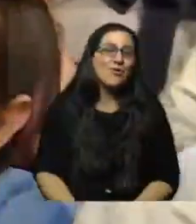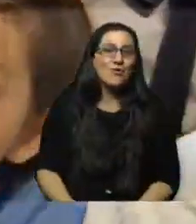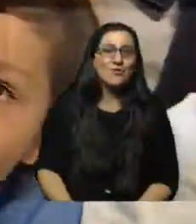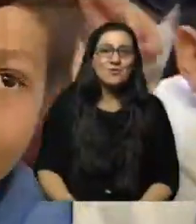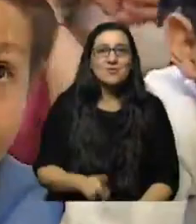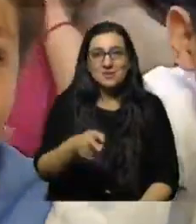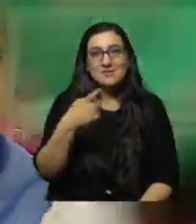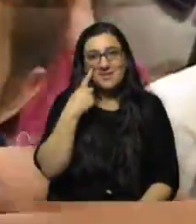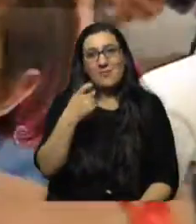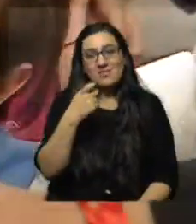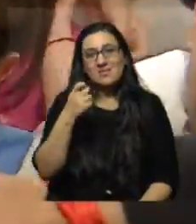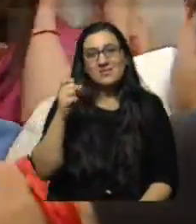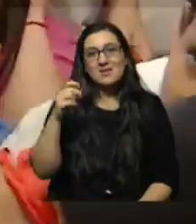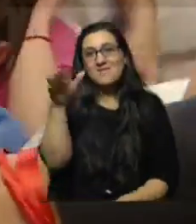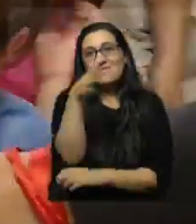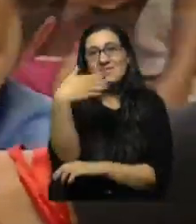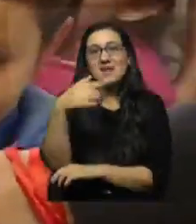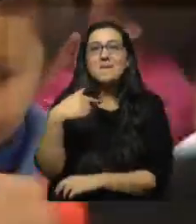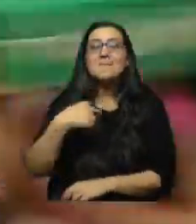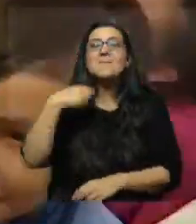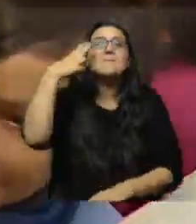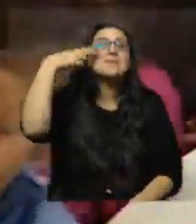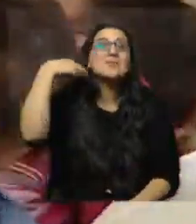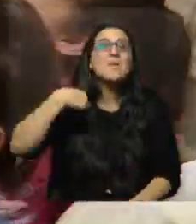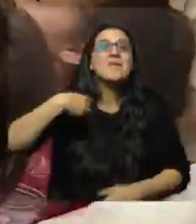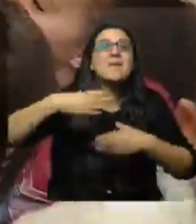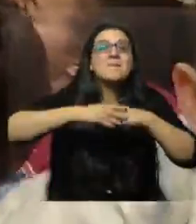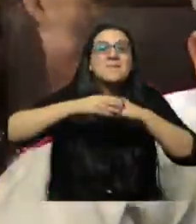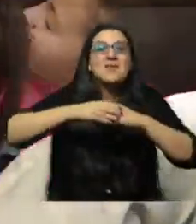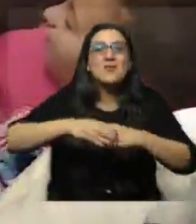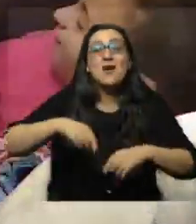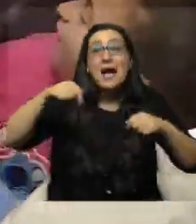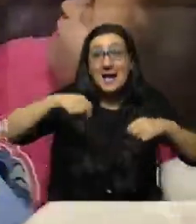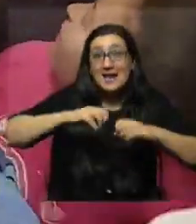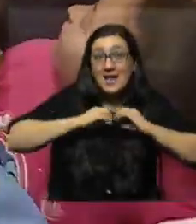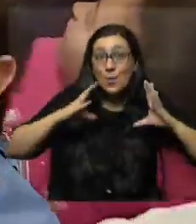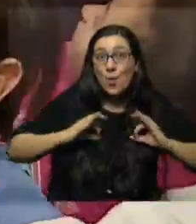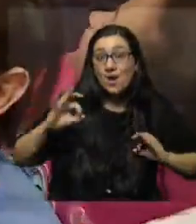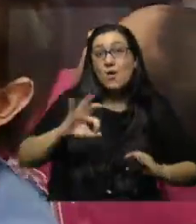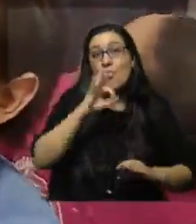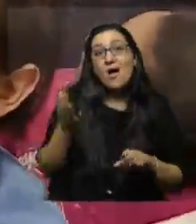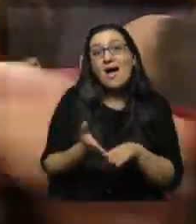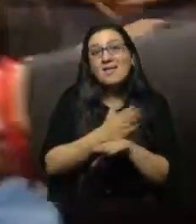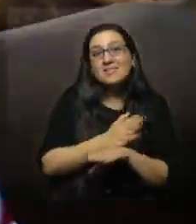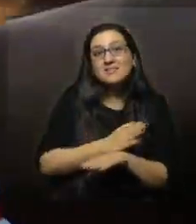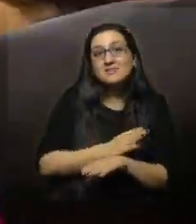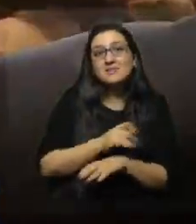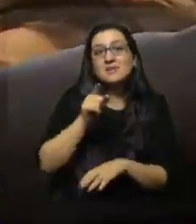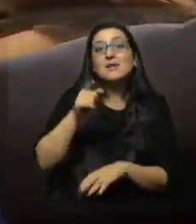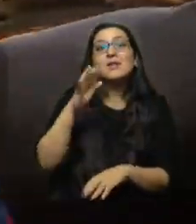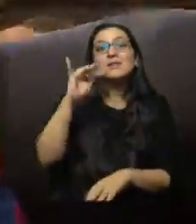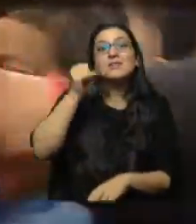que tiene la bandera Uruguay. Me pintó un amigo mío. ¿Acá en la escuela lo pintaron o lo pintó antes de usted llegar? Que se llama